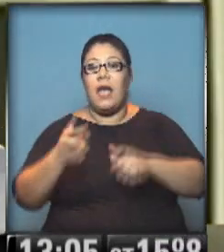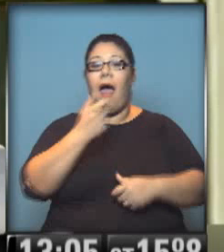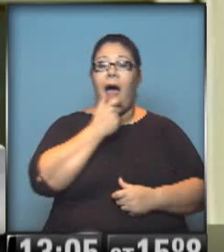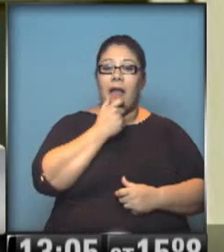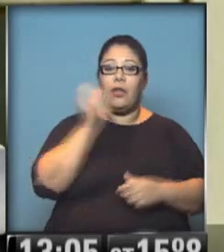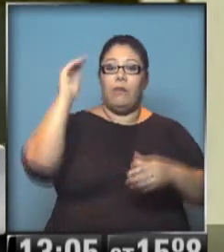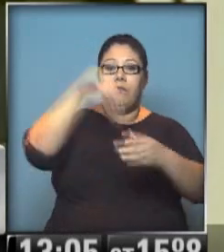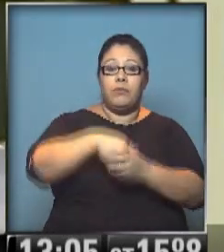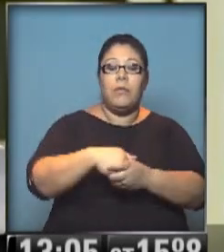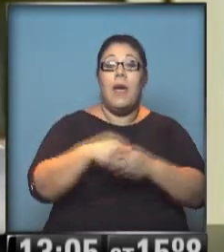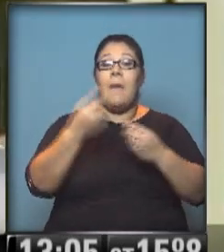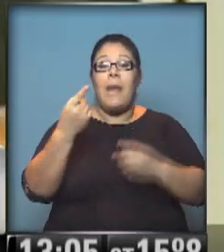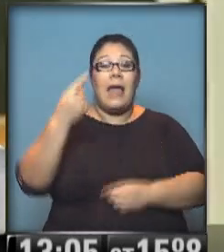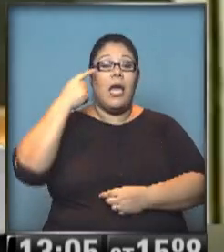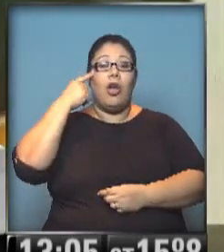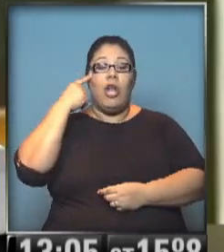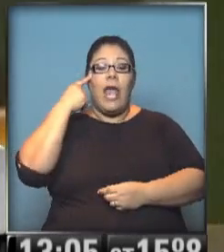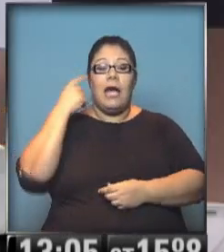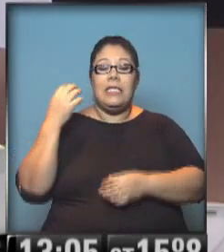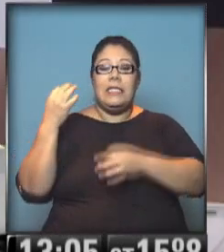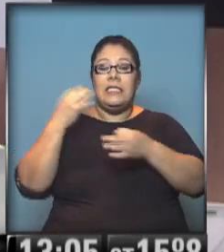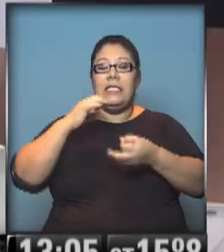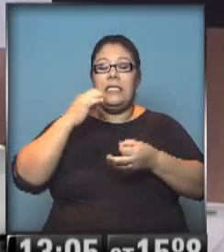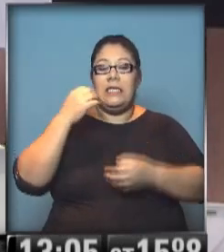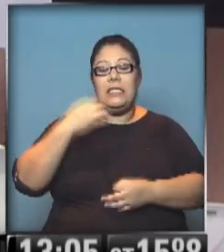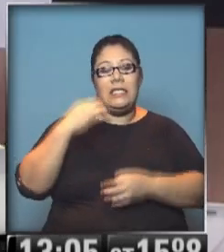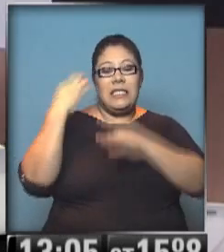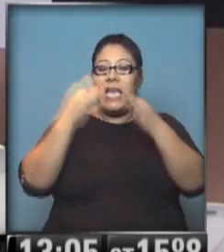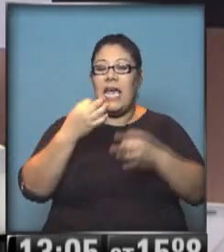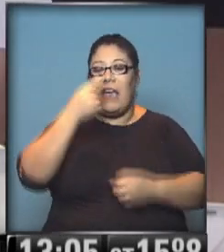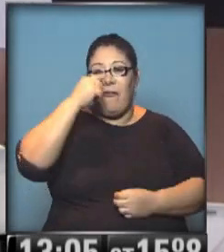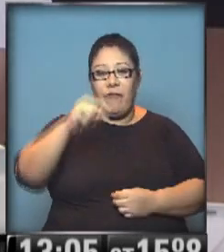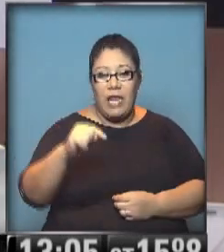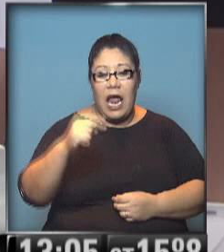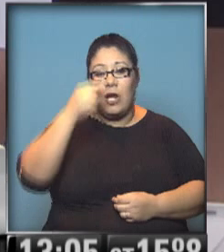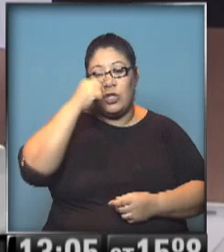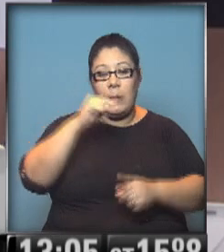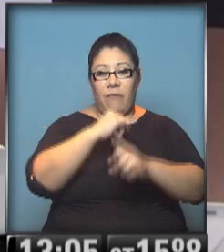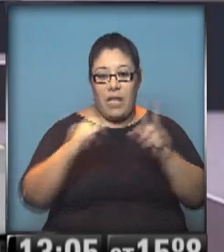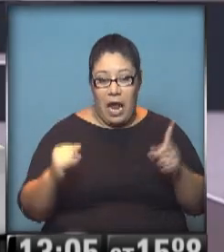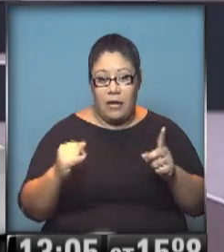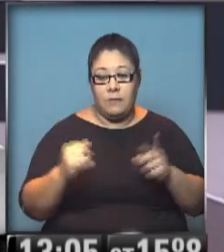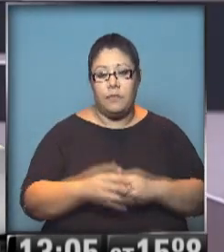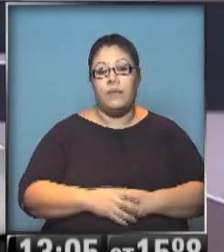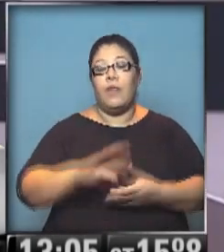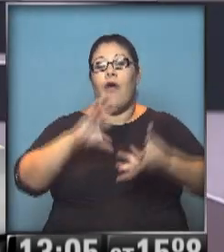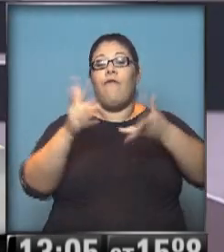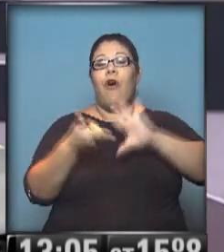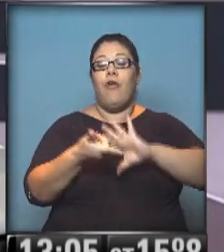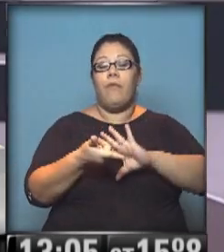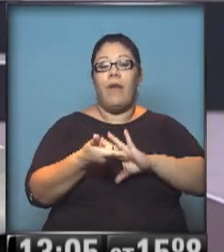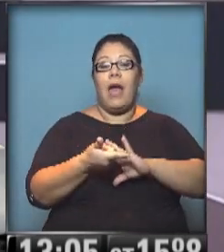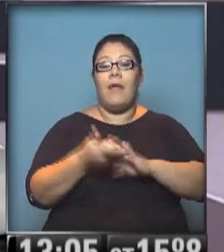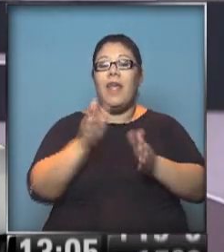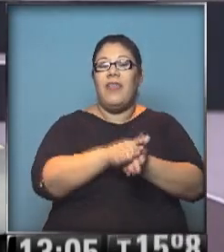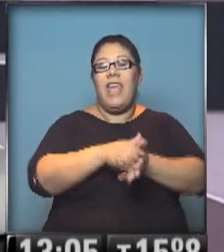para que Corea llegue lo más lejos posible en la competición. Fíjense a lo que llegó, digamos, esto es simplemente lo que reflejó uno de los diarios